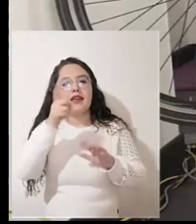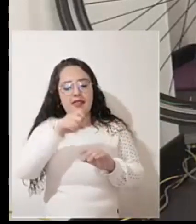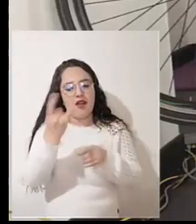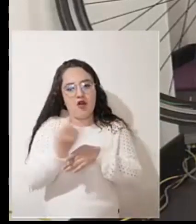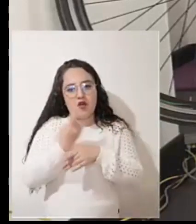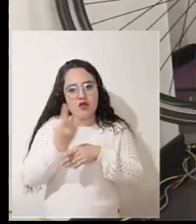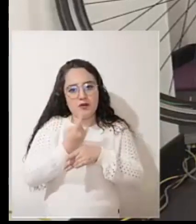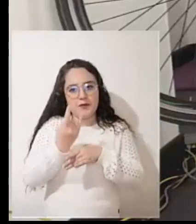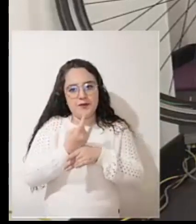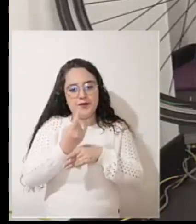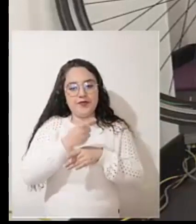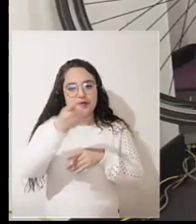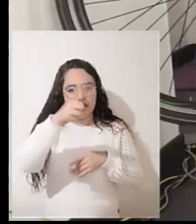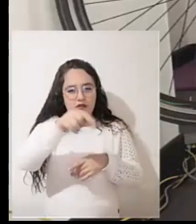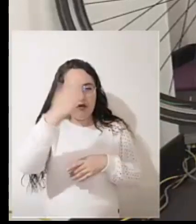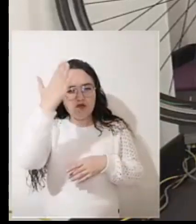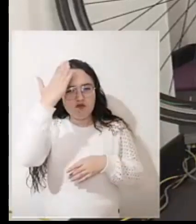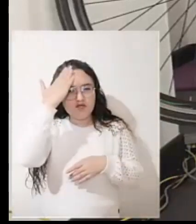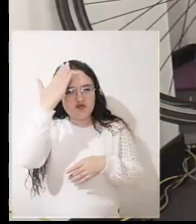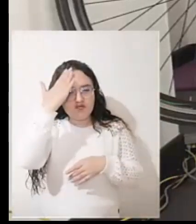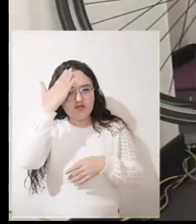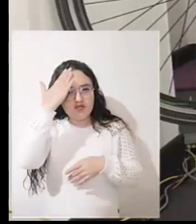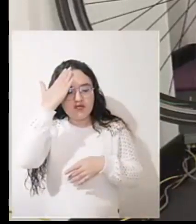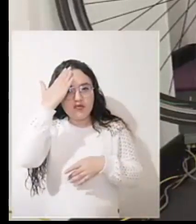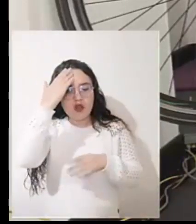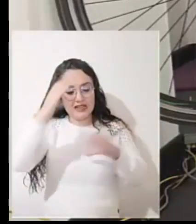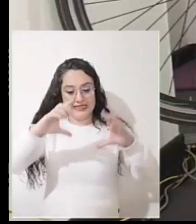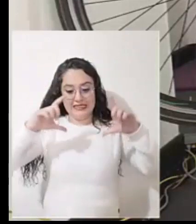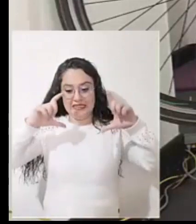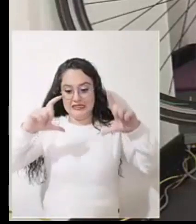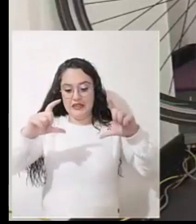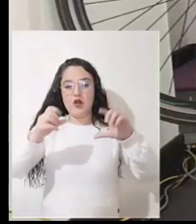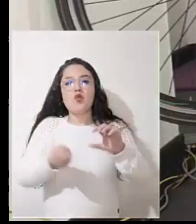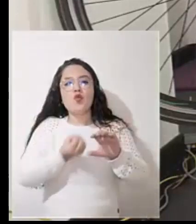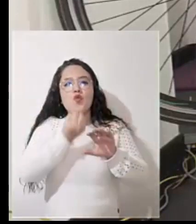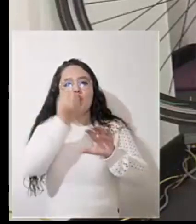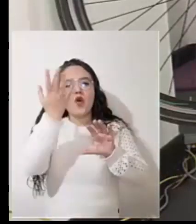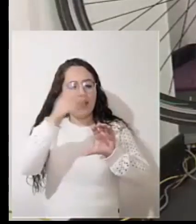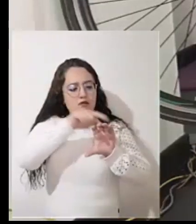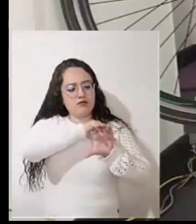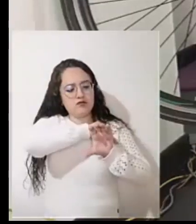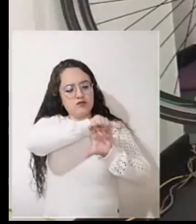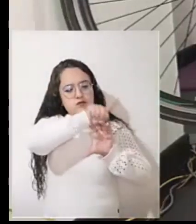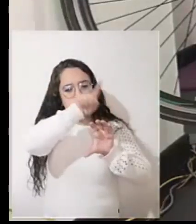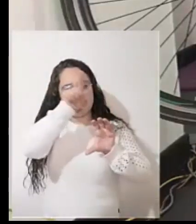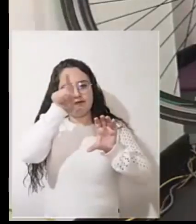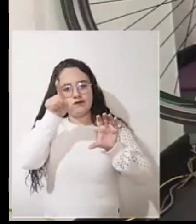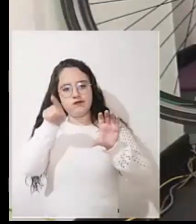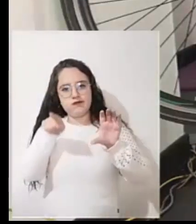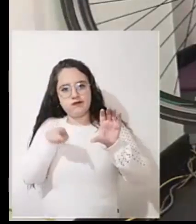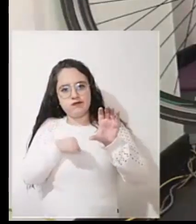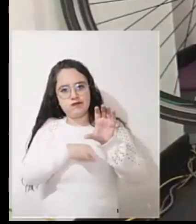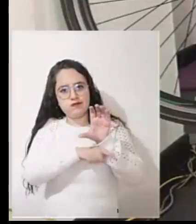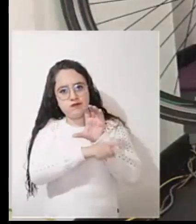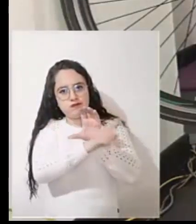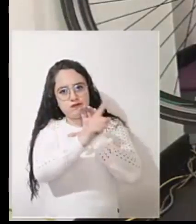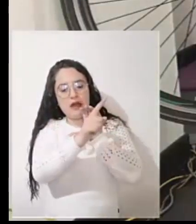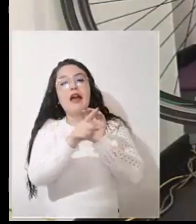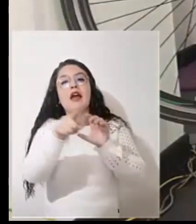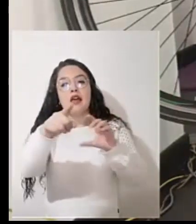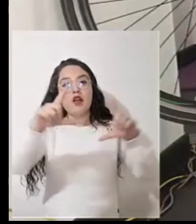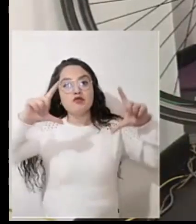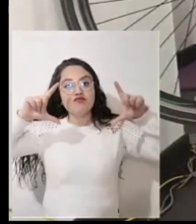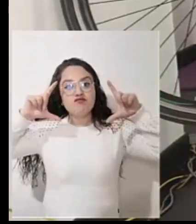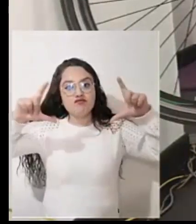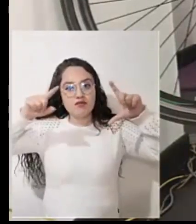fórmula que tengo que utilizar es calcular en un círculo el contorno, ¿cierto? En este caso, el círculo